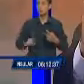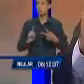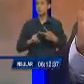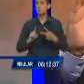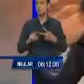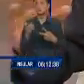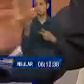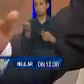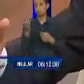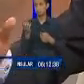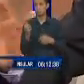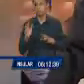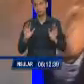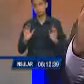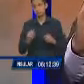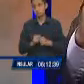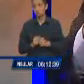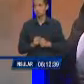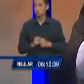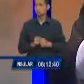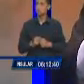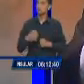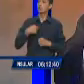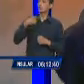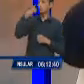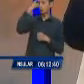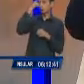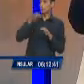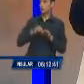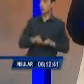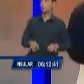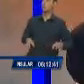Entonces, es necesario considerar